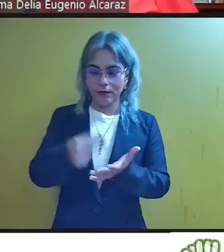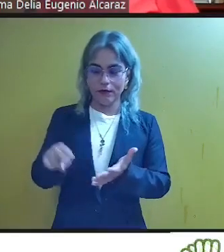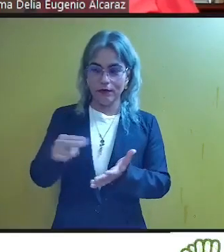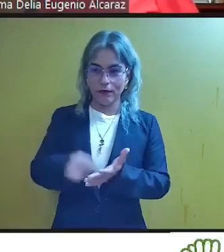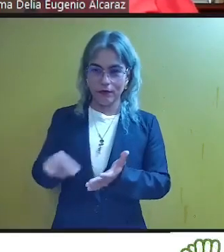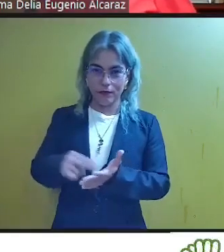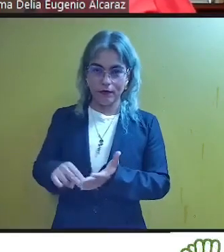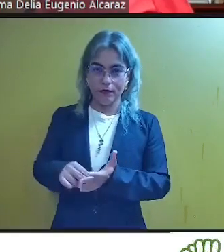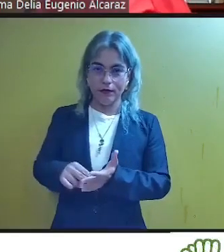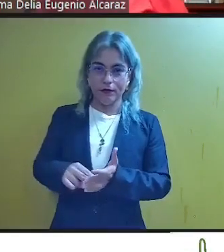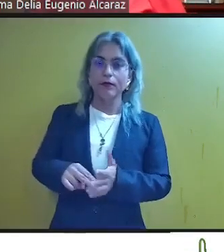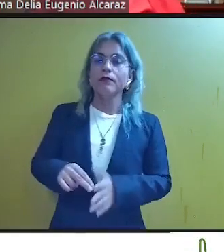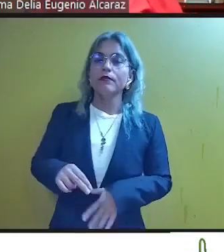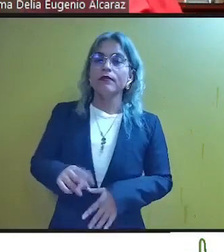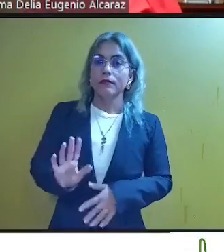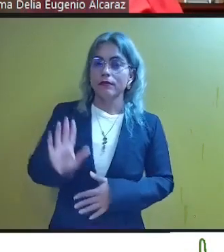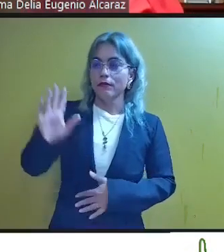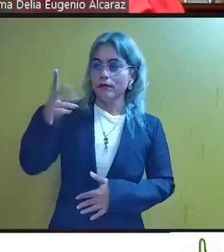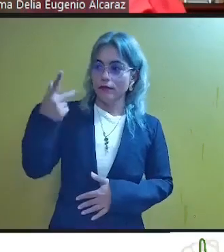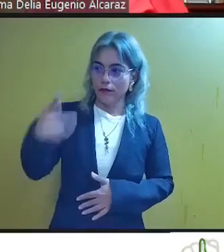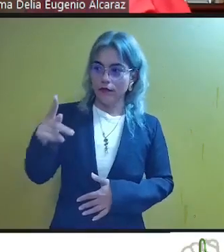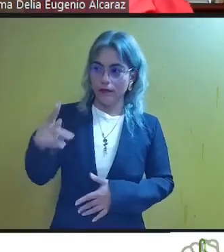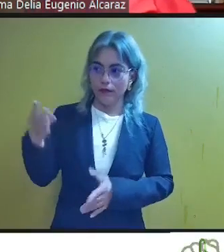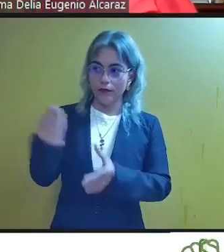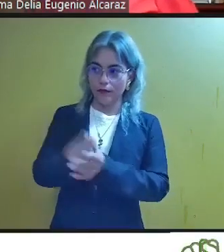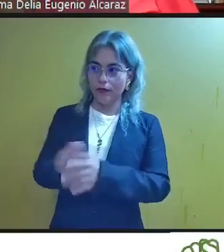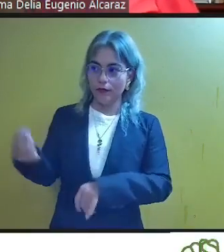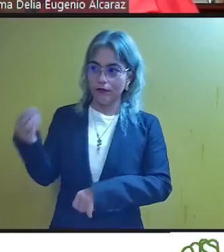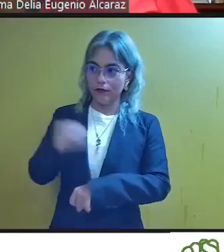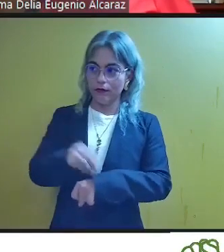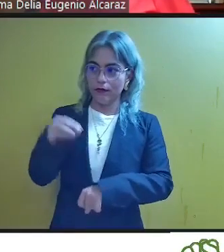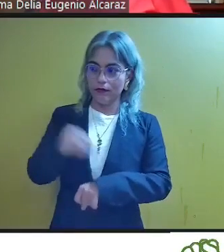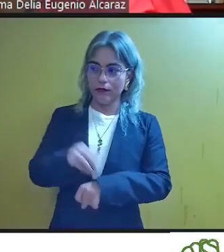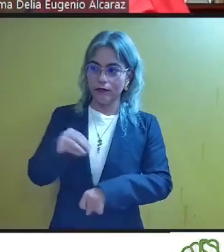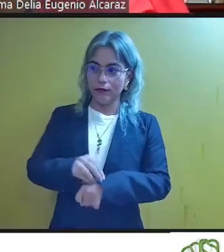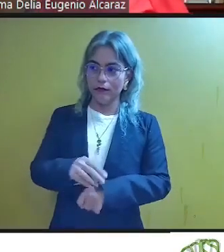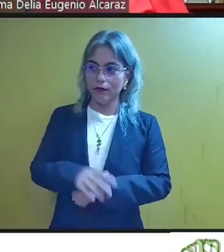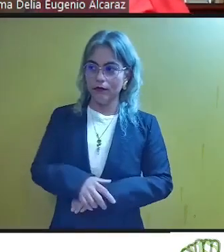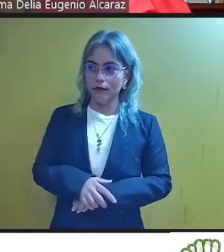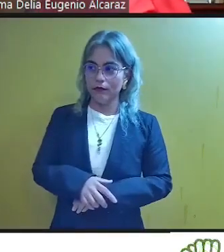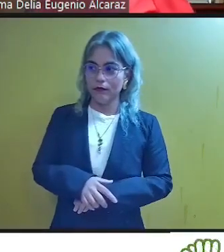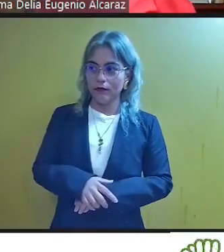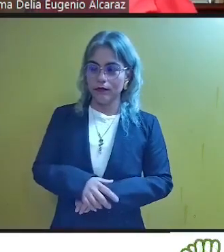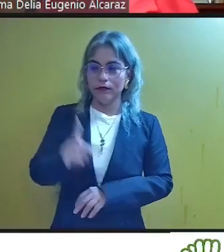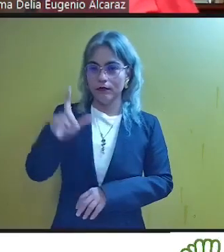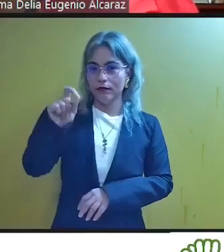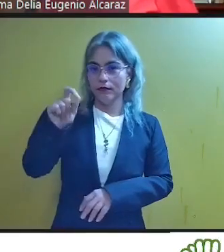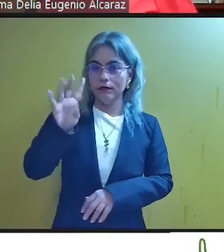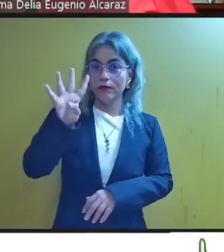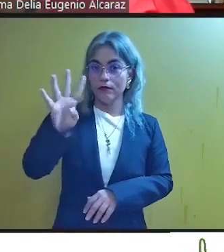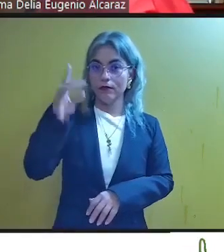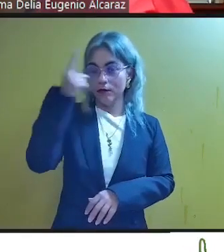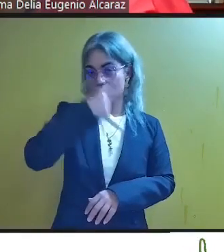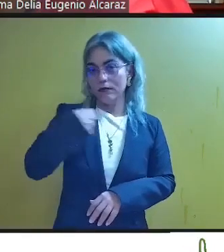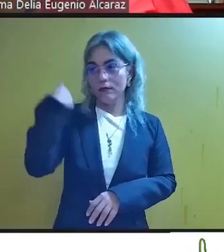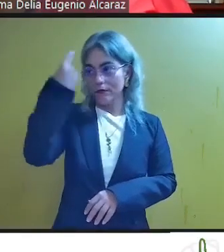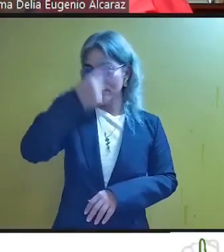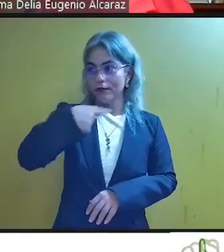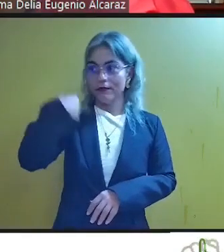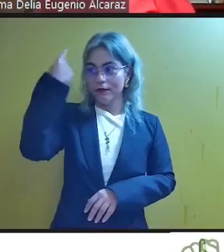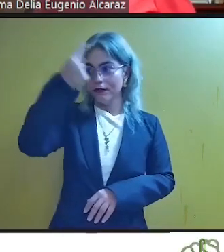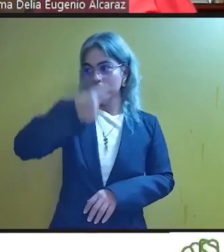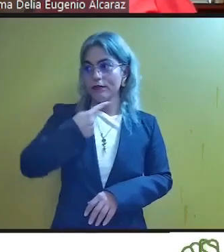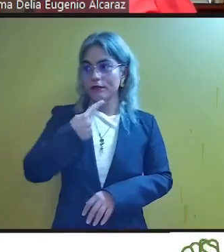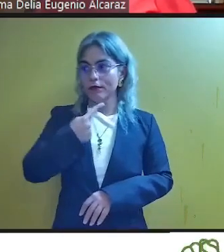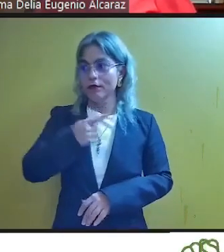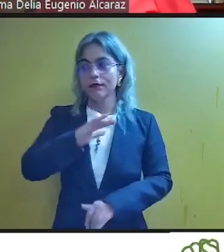particular en el respectivo engrose. Posteriormente, en un término no mayor a 24 horas, se